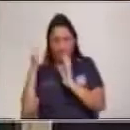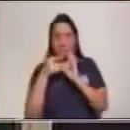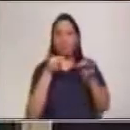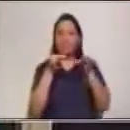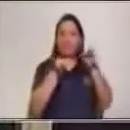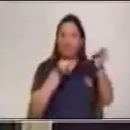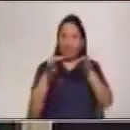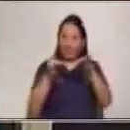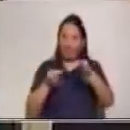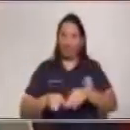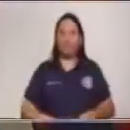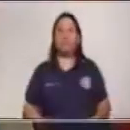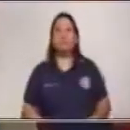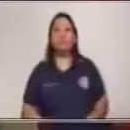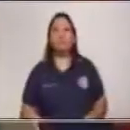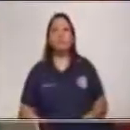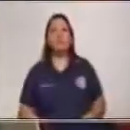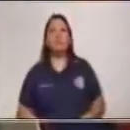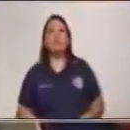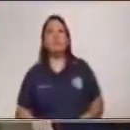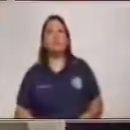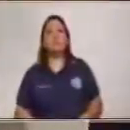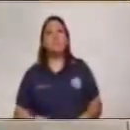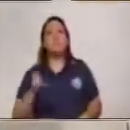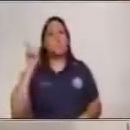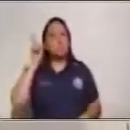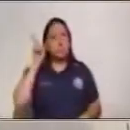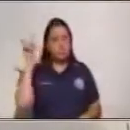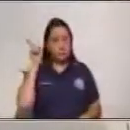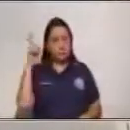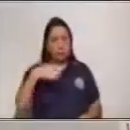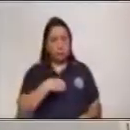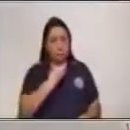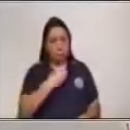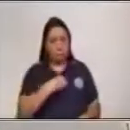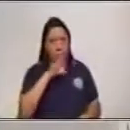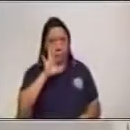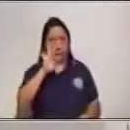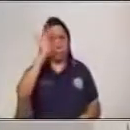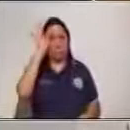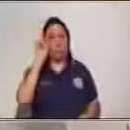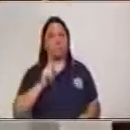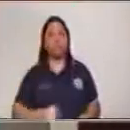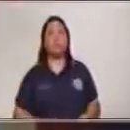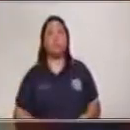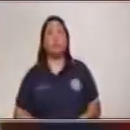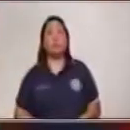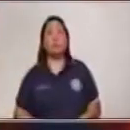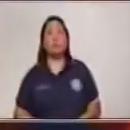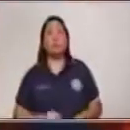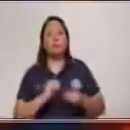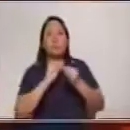ahora. Yo voy a escoger los números